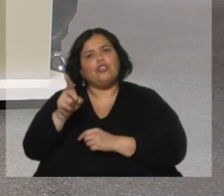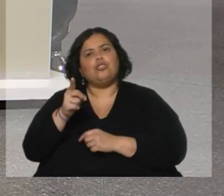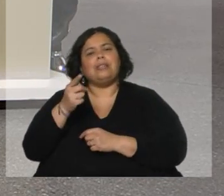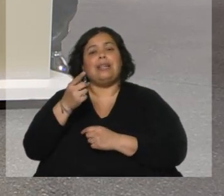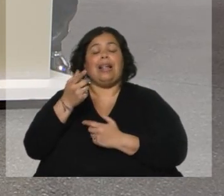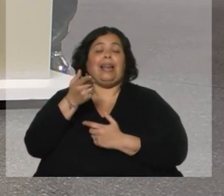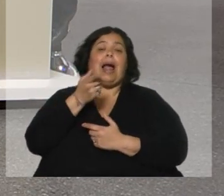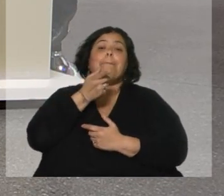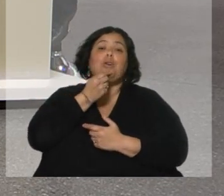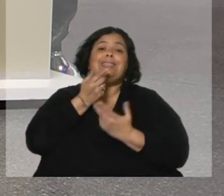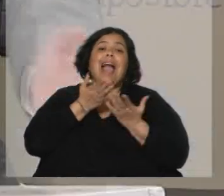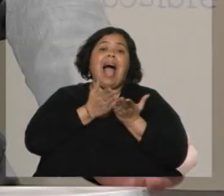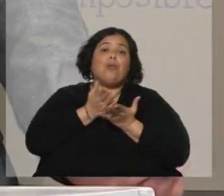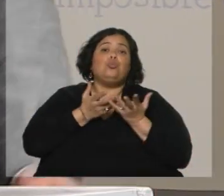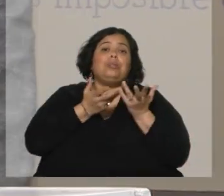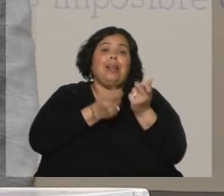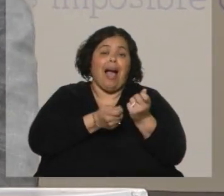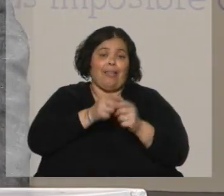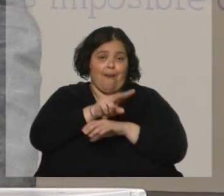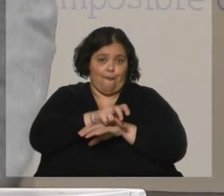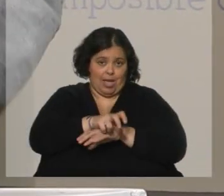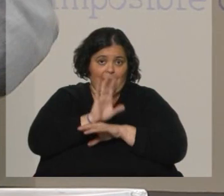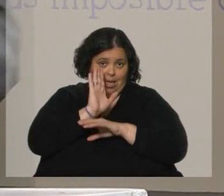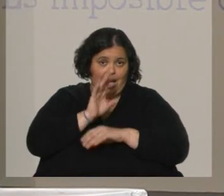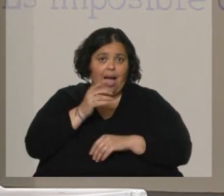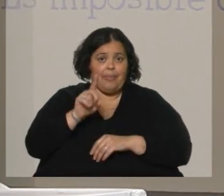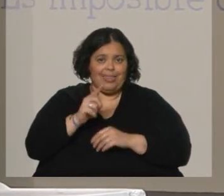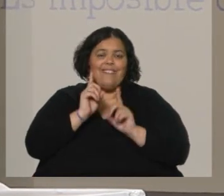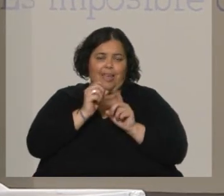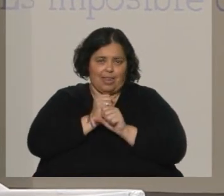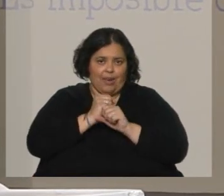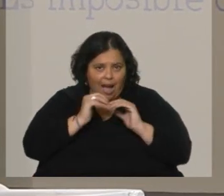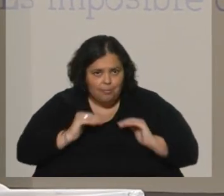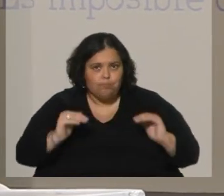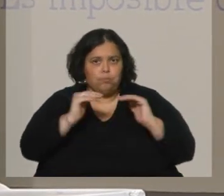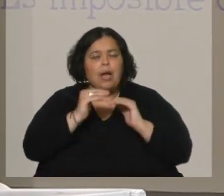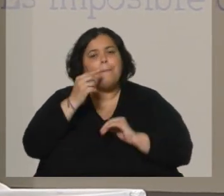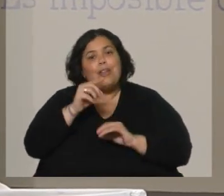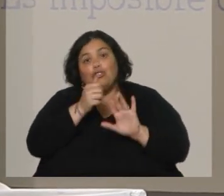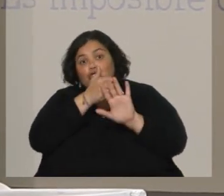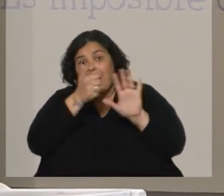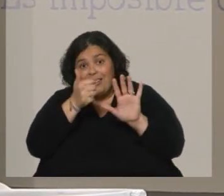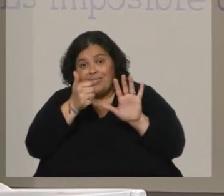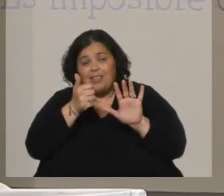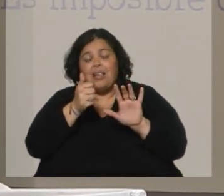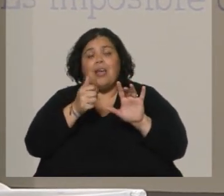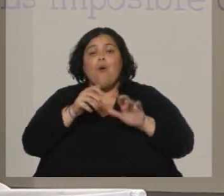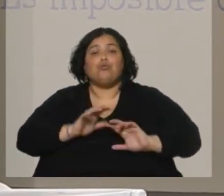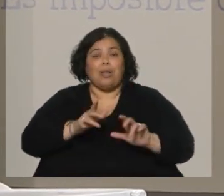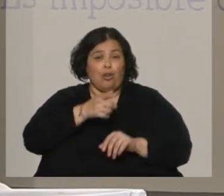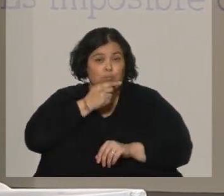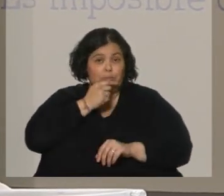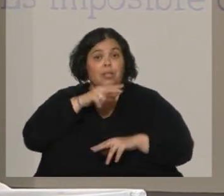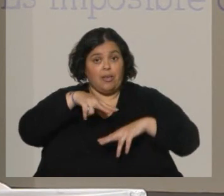policía es auxiliar de fiscalía trabajan Y al menos seis funciones de la policía entre ellos jerarcas fueron investigados imputados por este